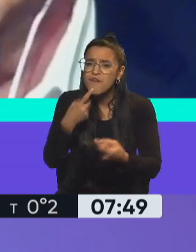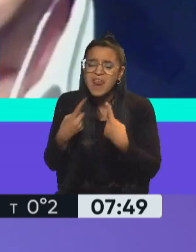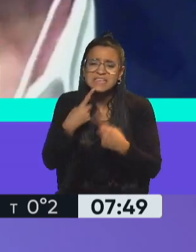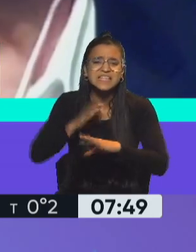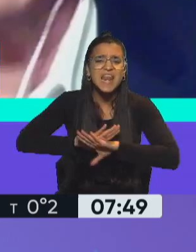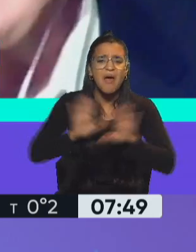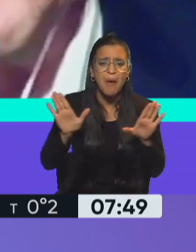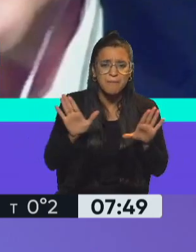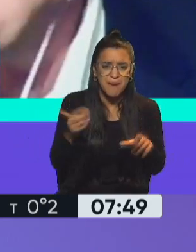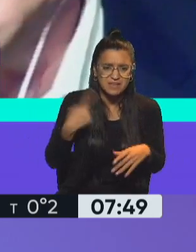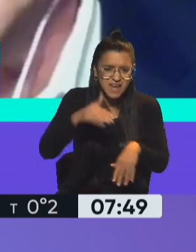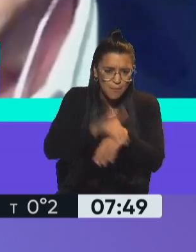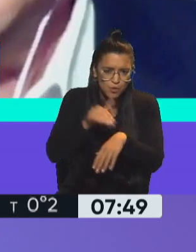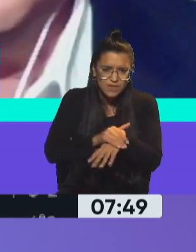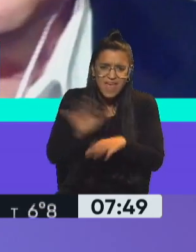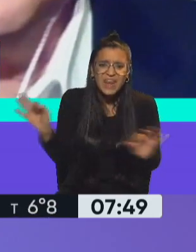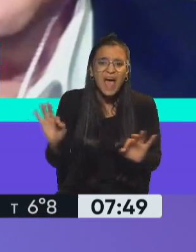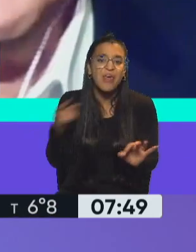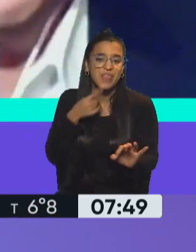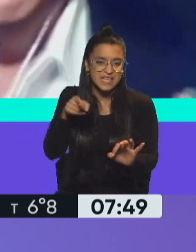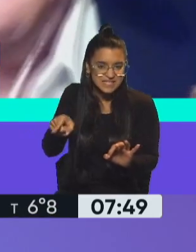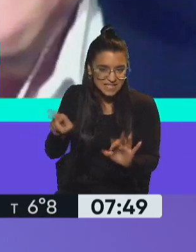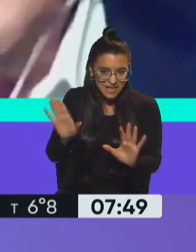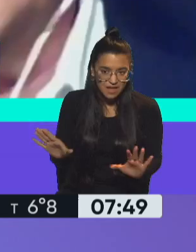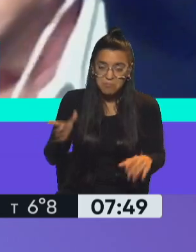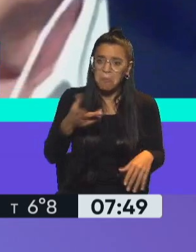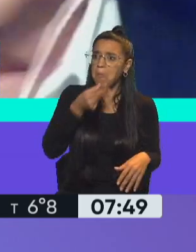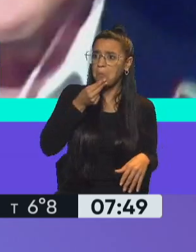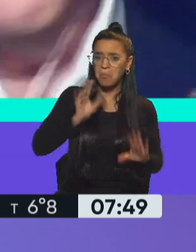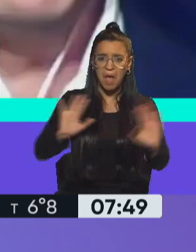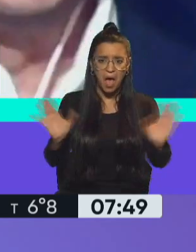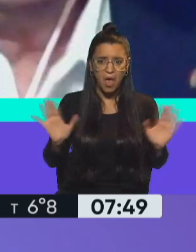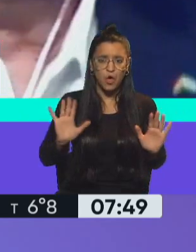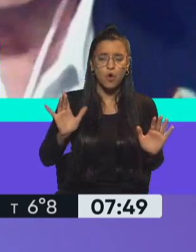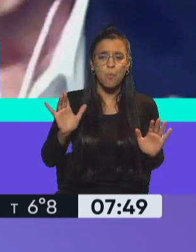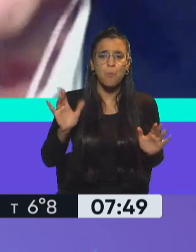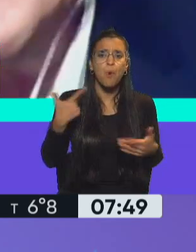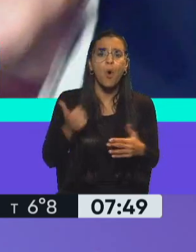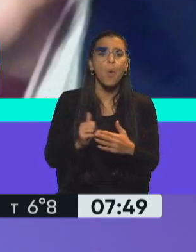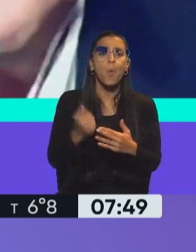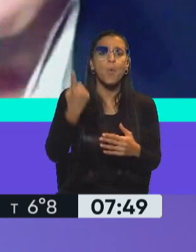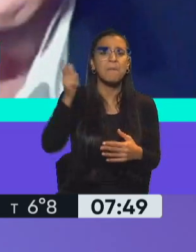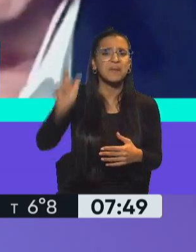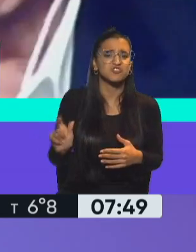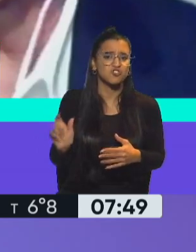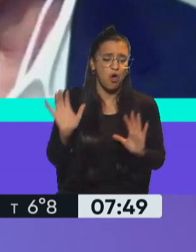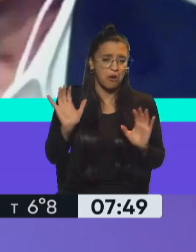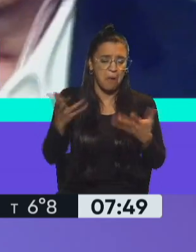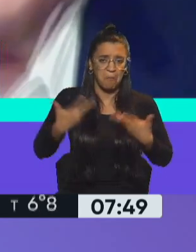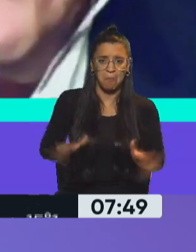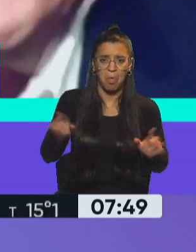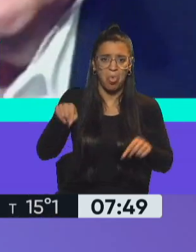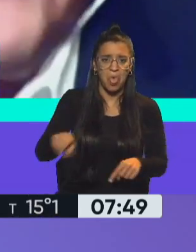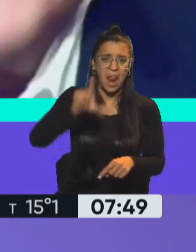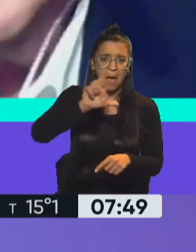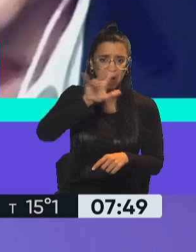tenía ningún tipo de responsabilidad, casi de nada. Era como si hubiese sido un vecino más de acá de la ciudad de La Paz.